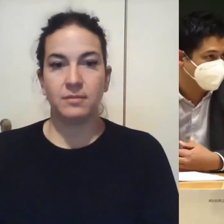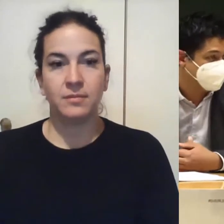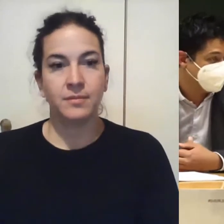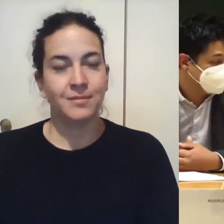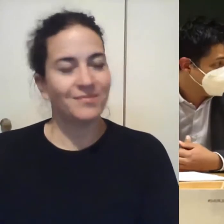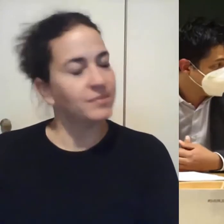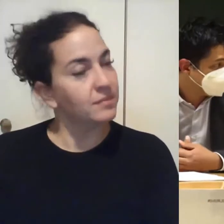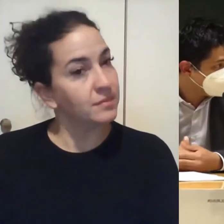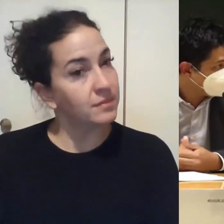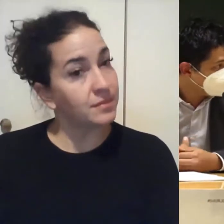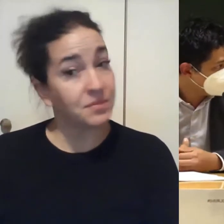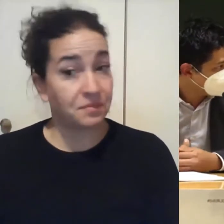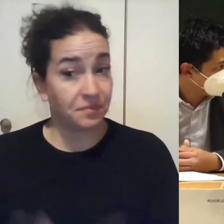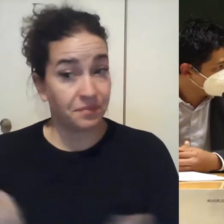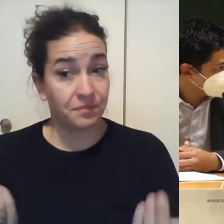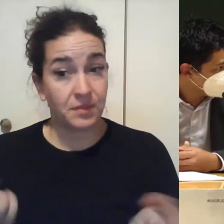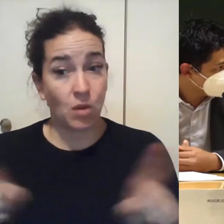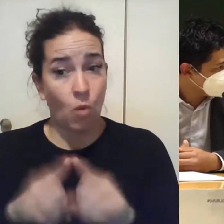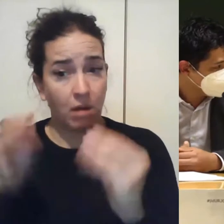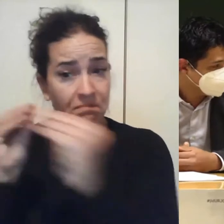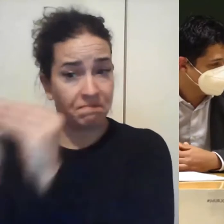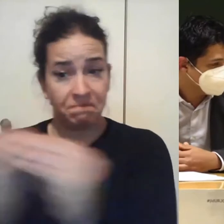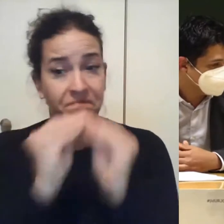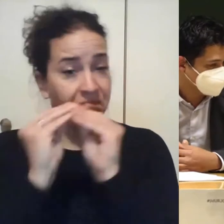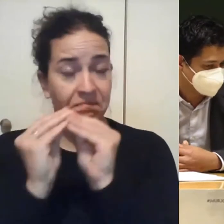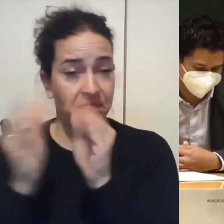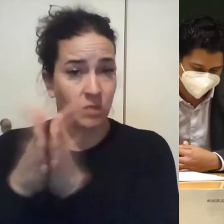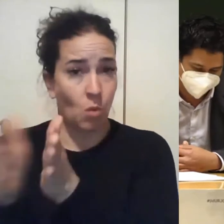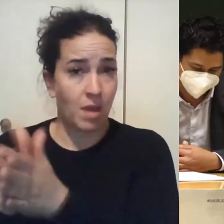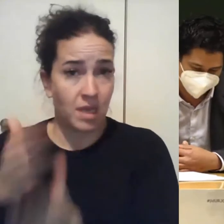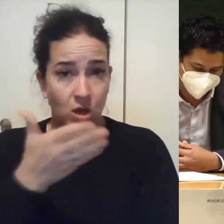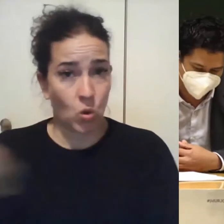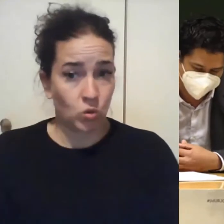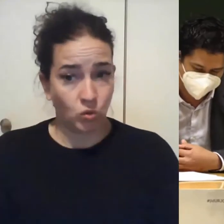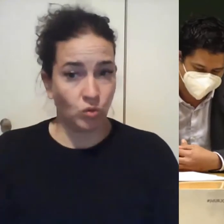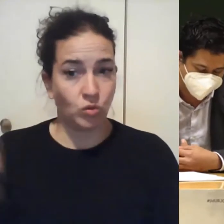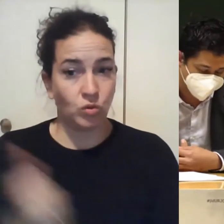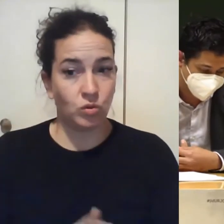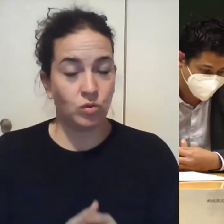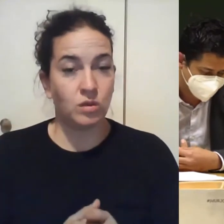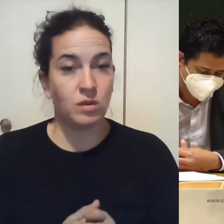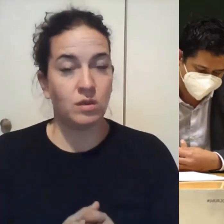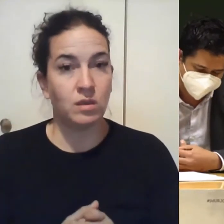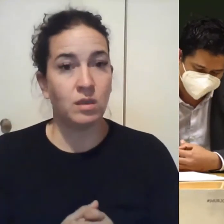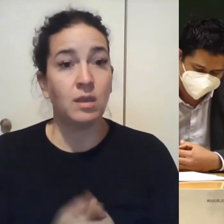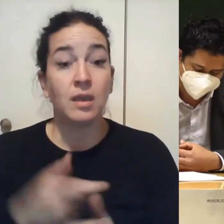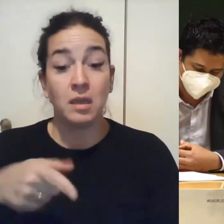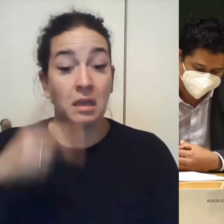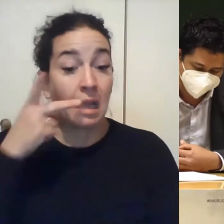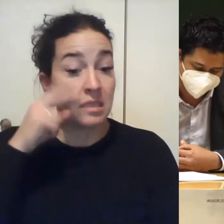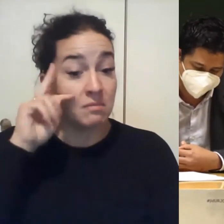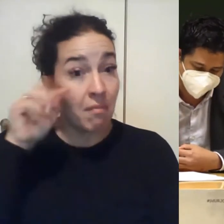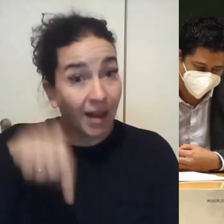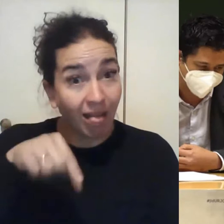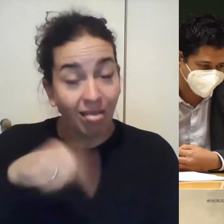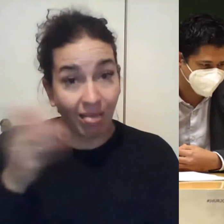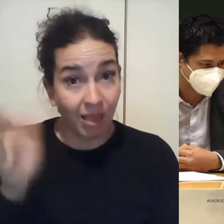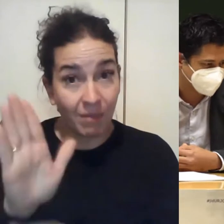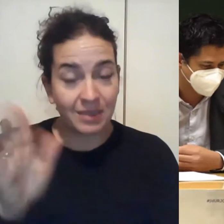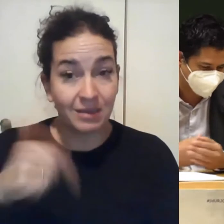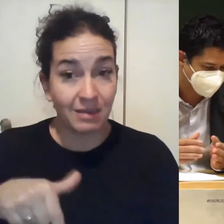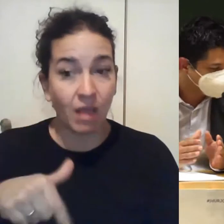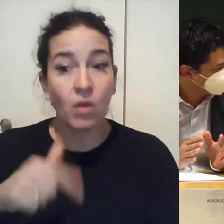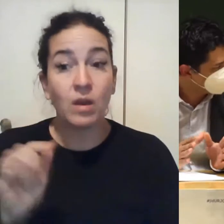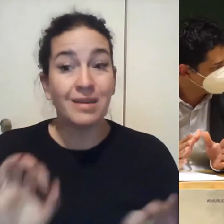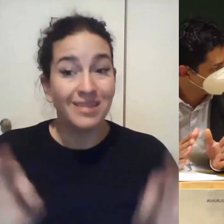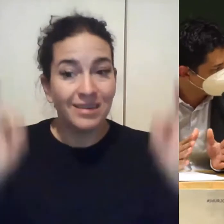Bien, igual concuerdo con las ideas planteadas sobre el trabajo en equipo. En esta experiencia, en